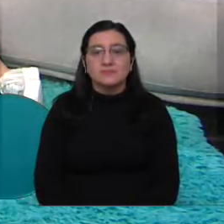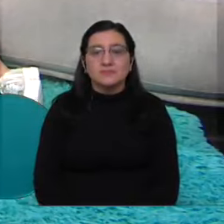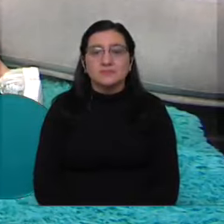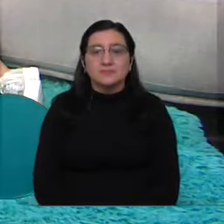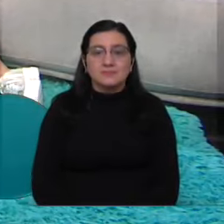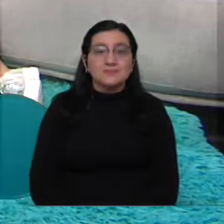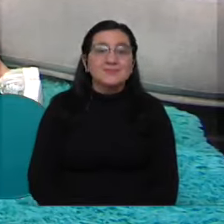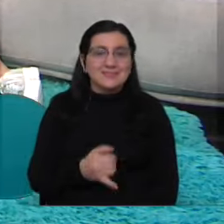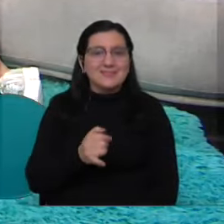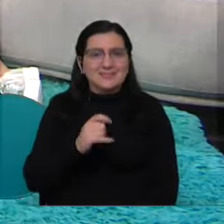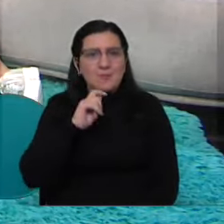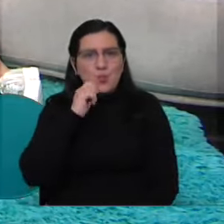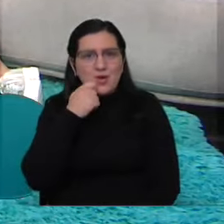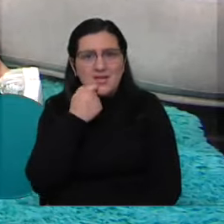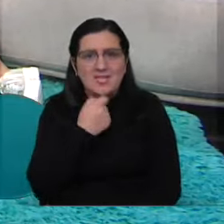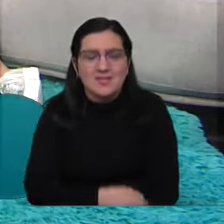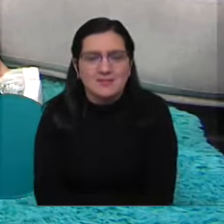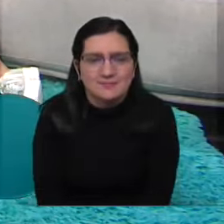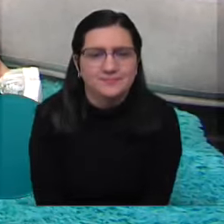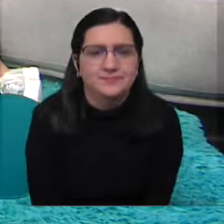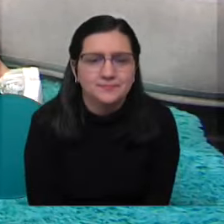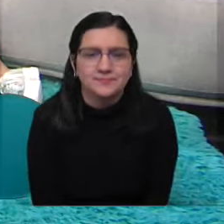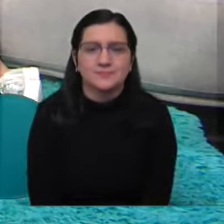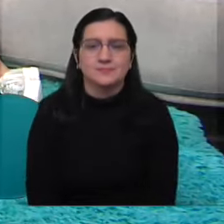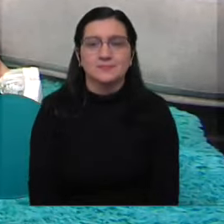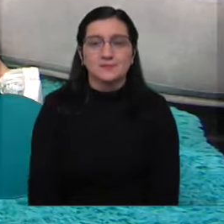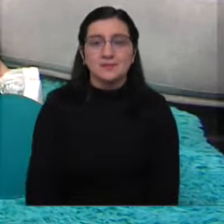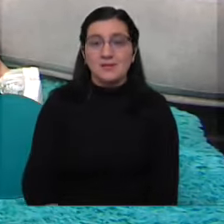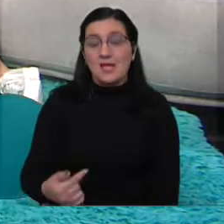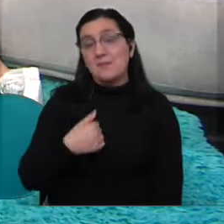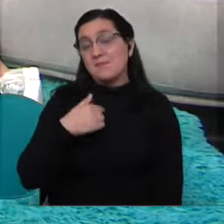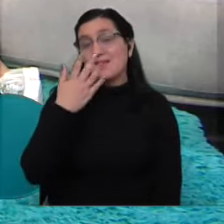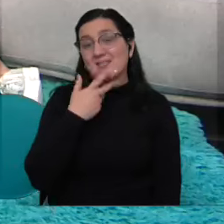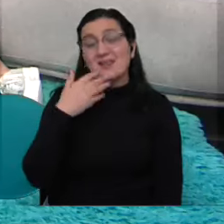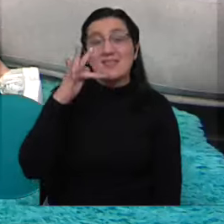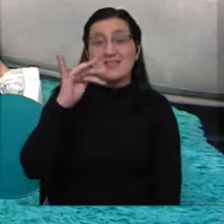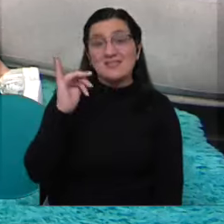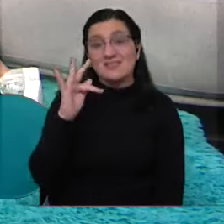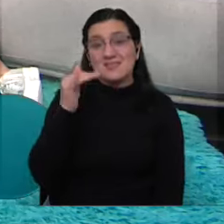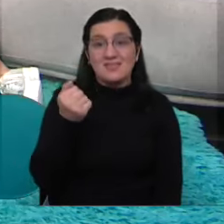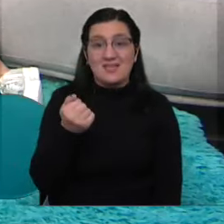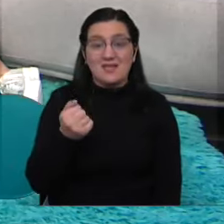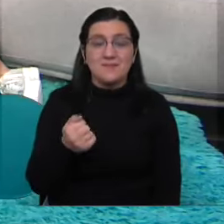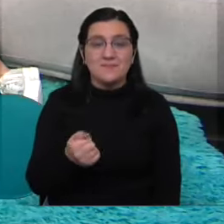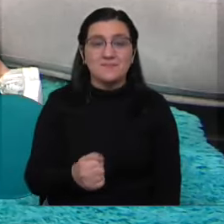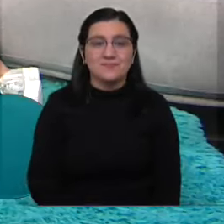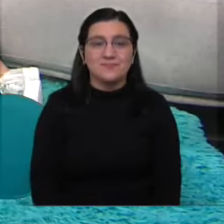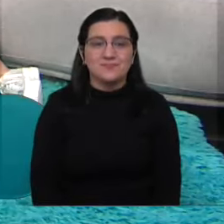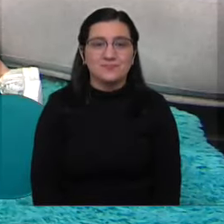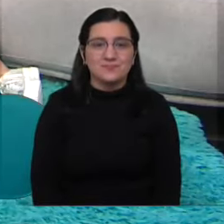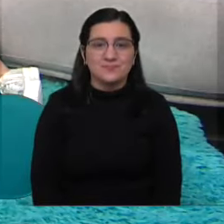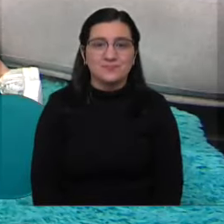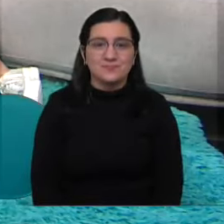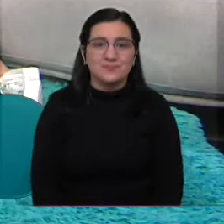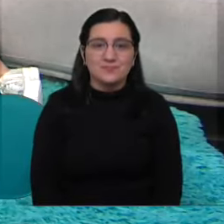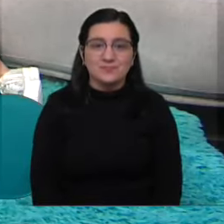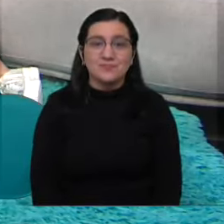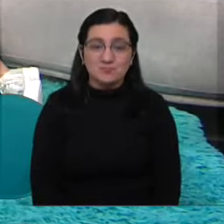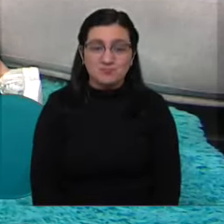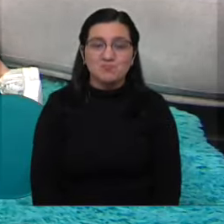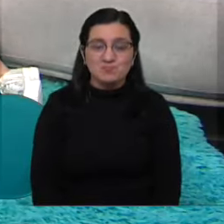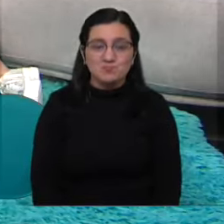también este Por supuesto me quedó con tielo evidentemente pero este tremendo sí sí sí sí